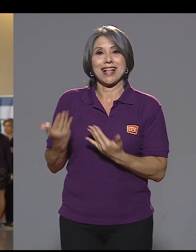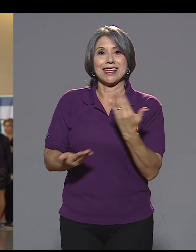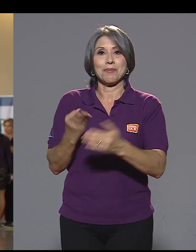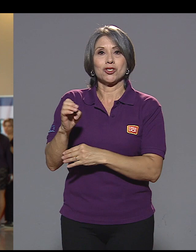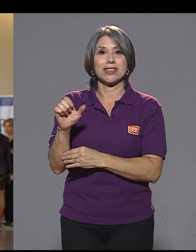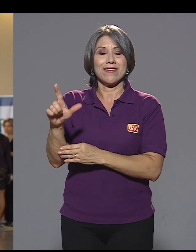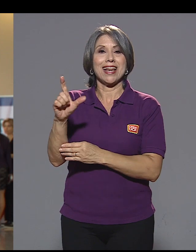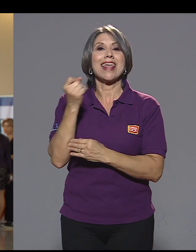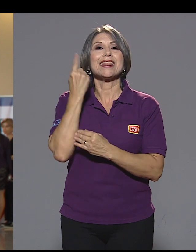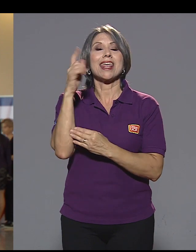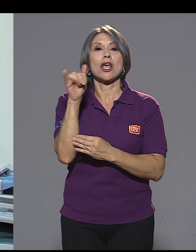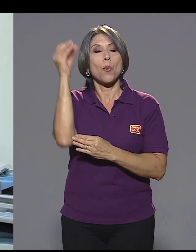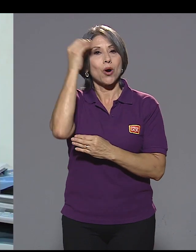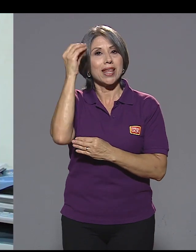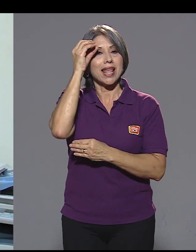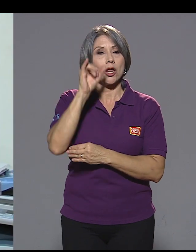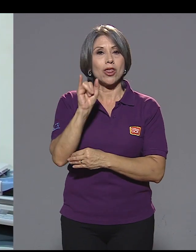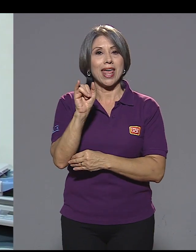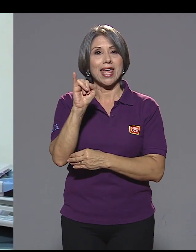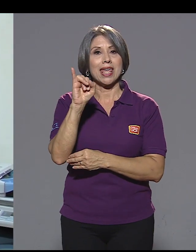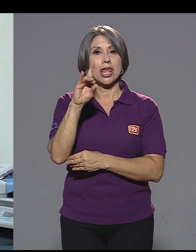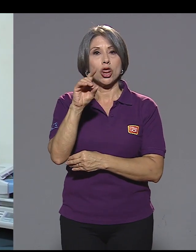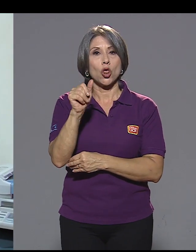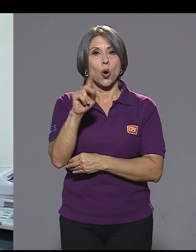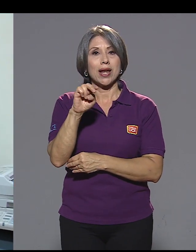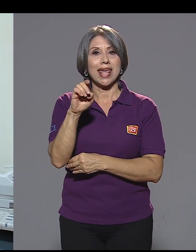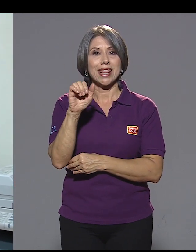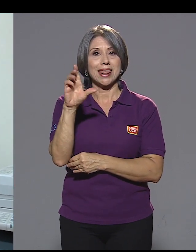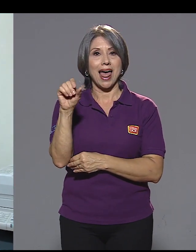idoneidad, esto ha sido muy complicado.